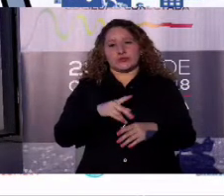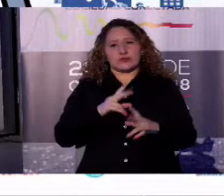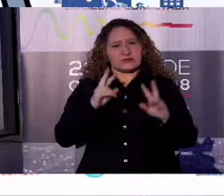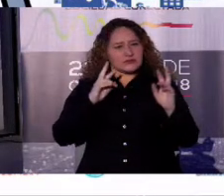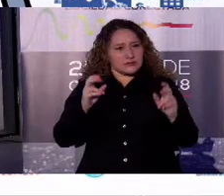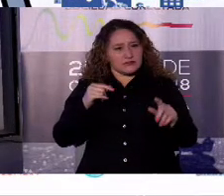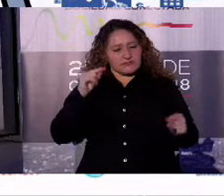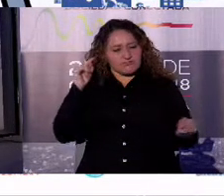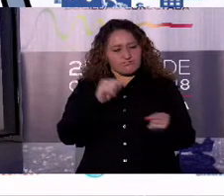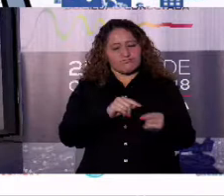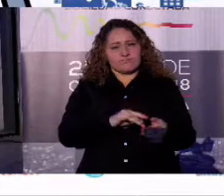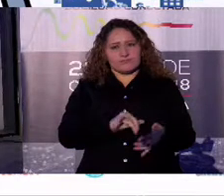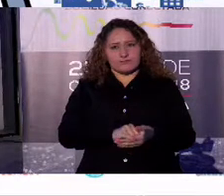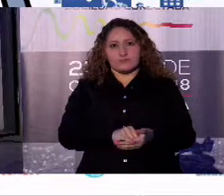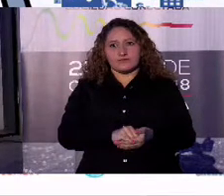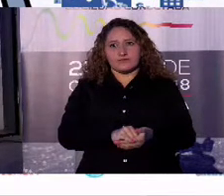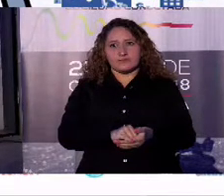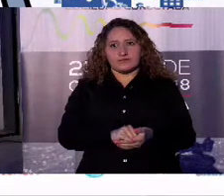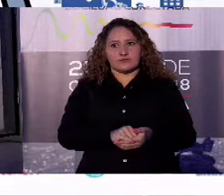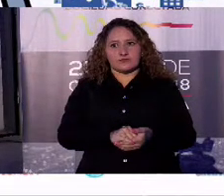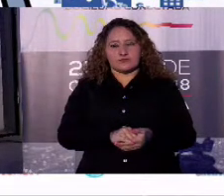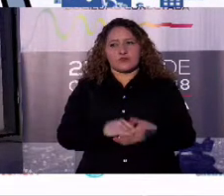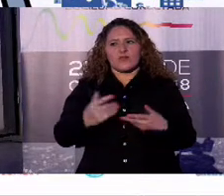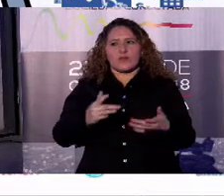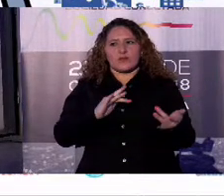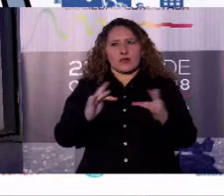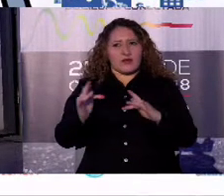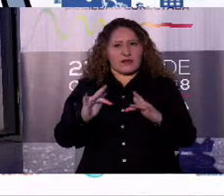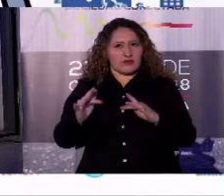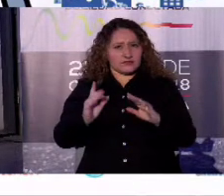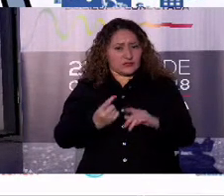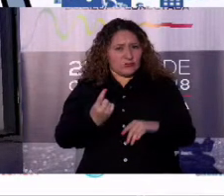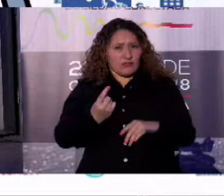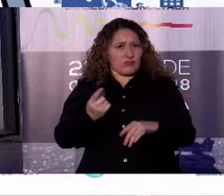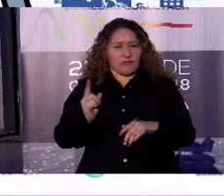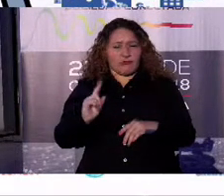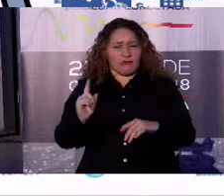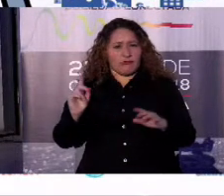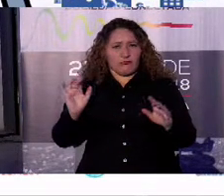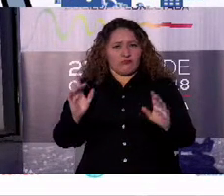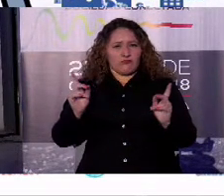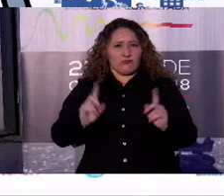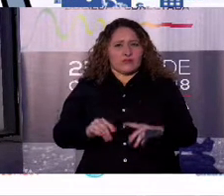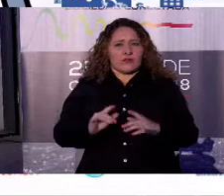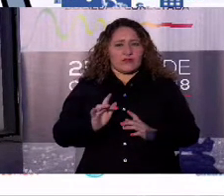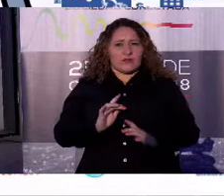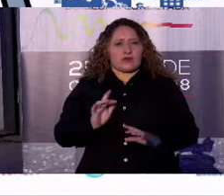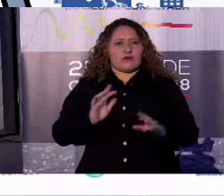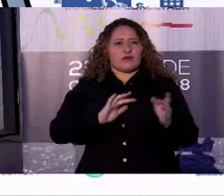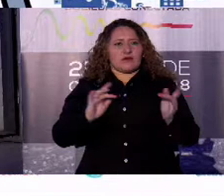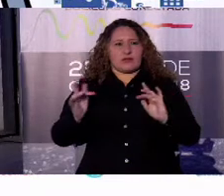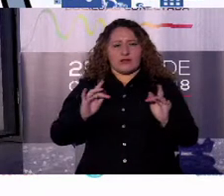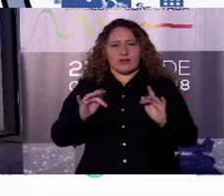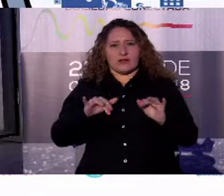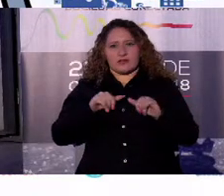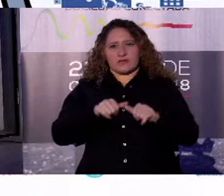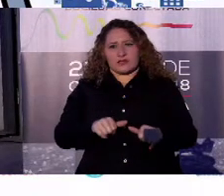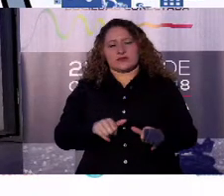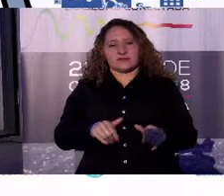a donde vamos, decíamos, no solamente para redes móviles, sino también para redes fijas o incluso para el core y la